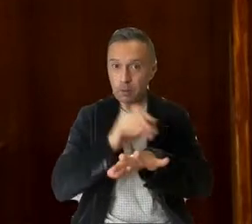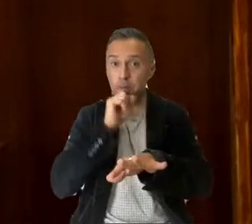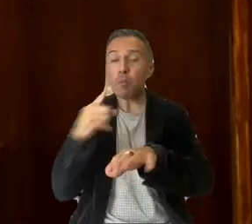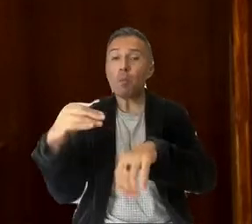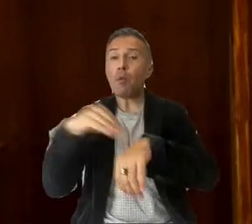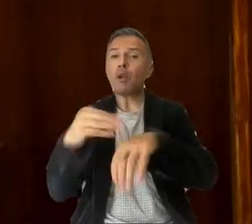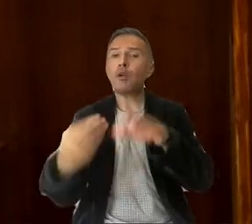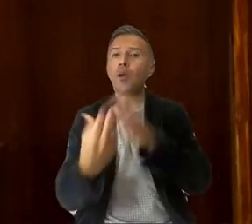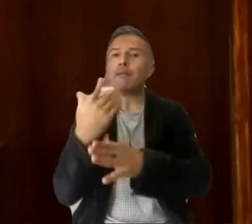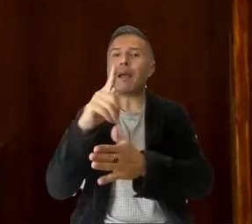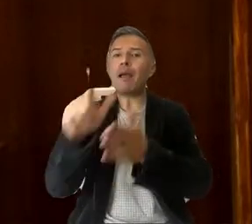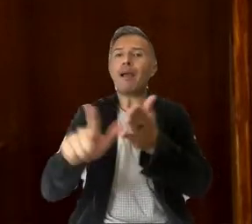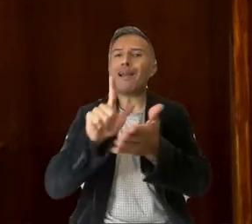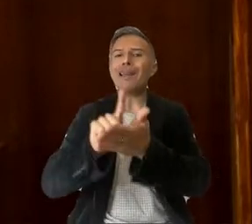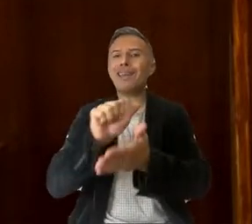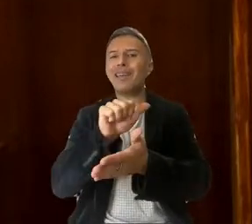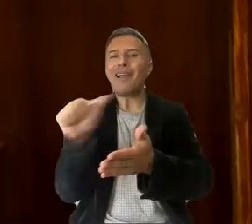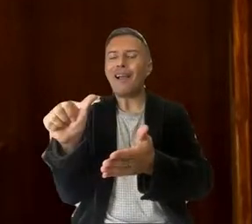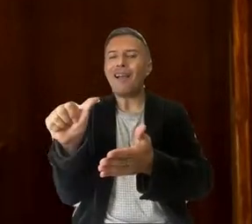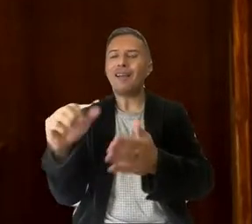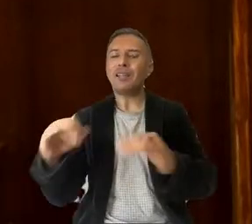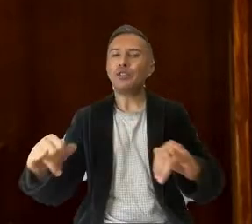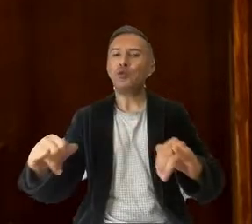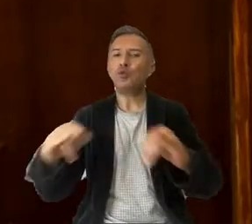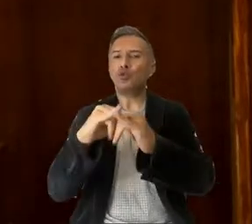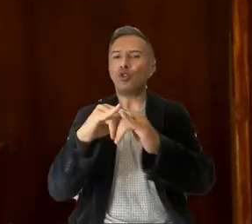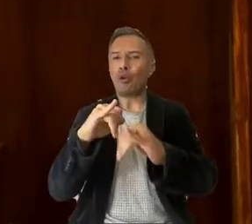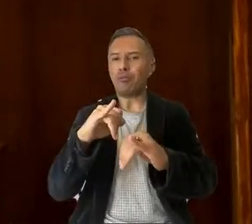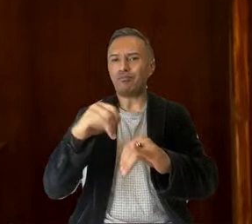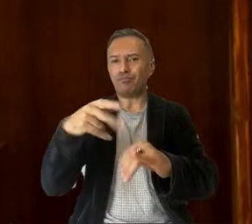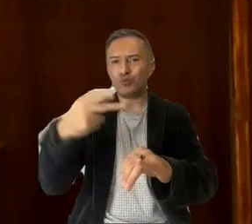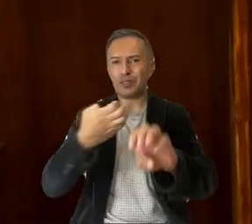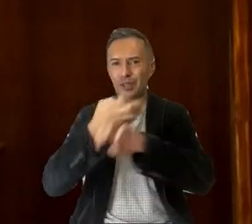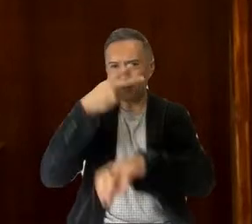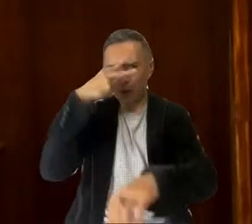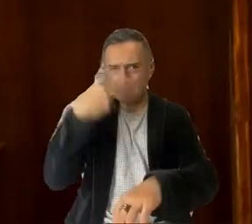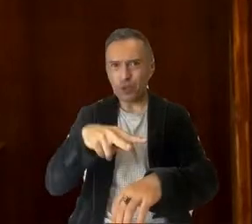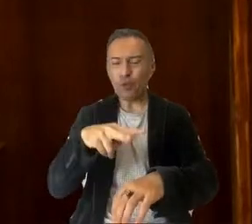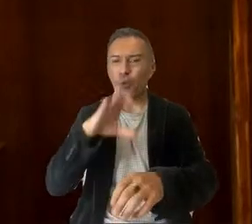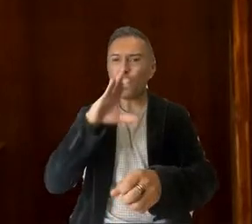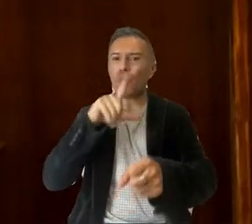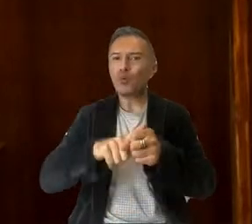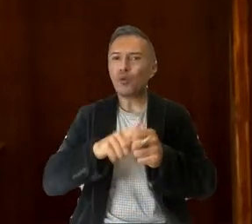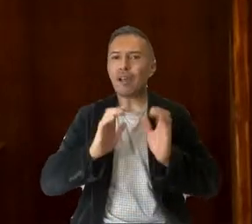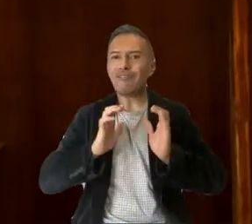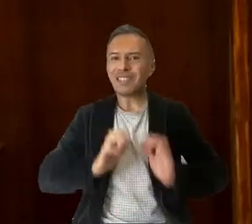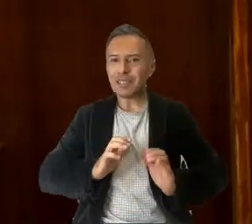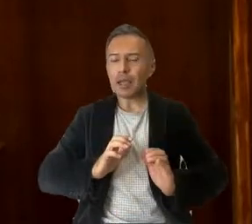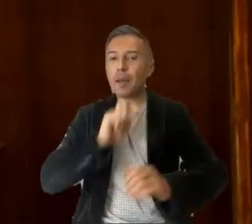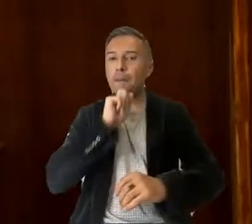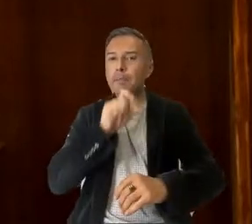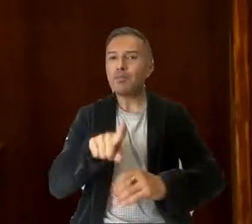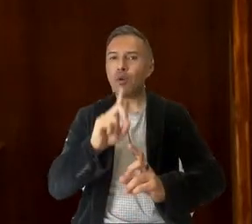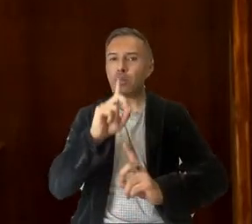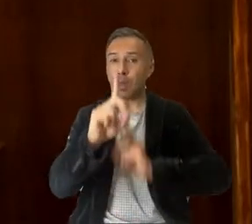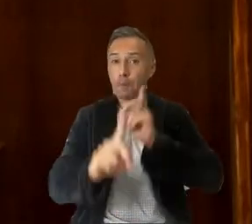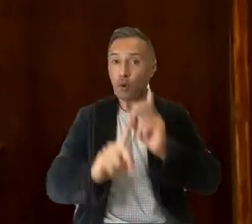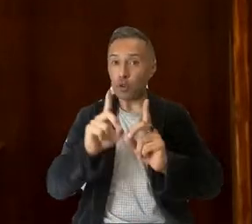del Instituto Mexiquense de Cultura Física y Deporte, pero como un órgano